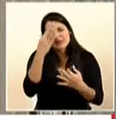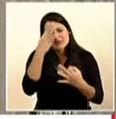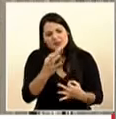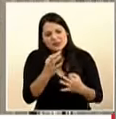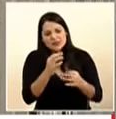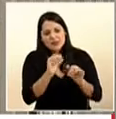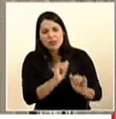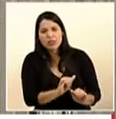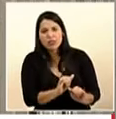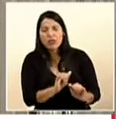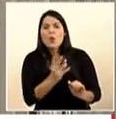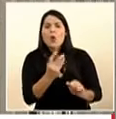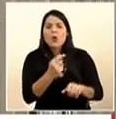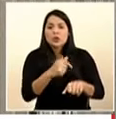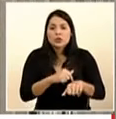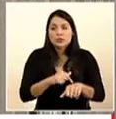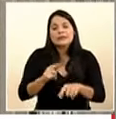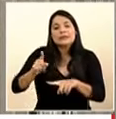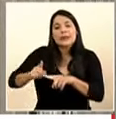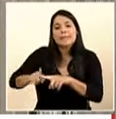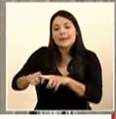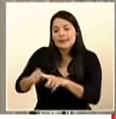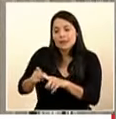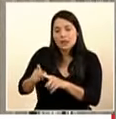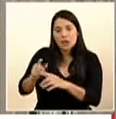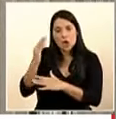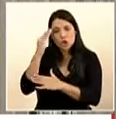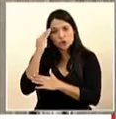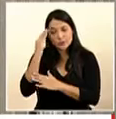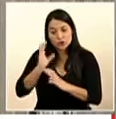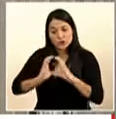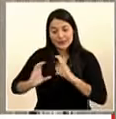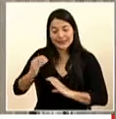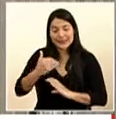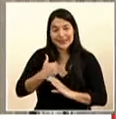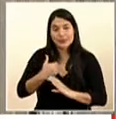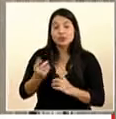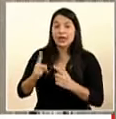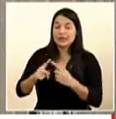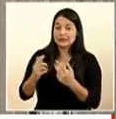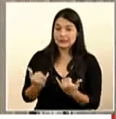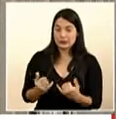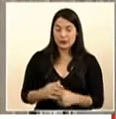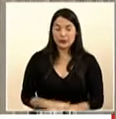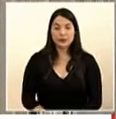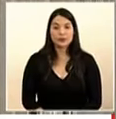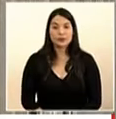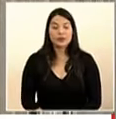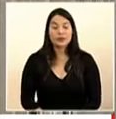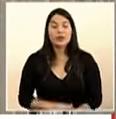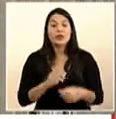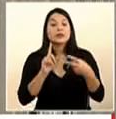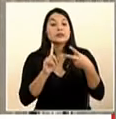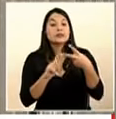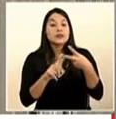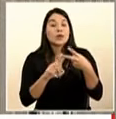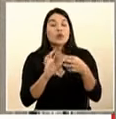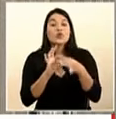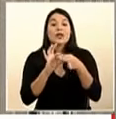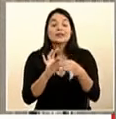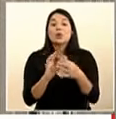pueden ser posibles focos de contagio en cuanto a la